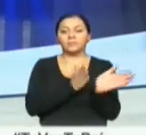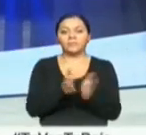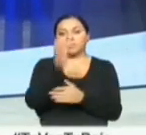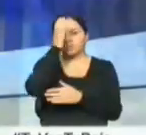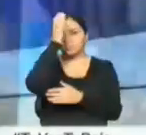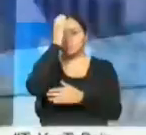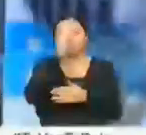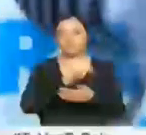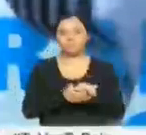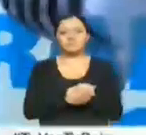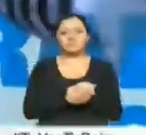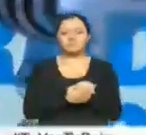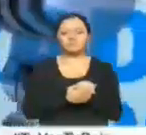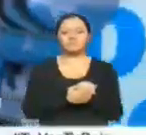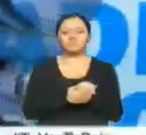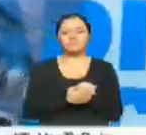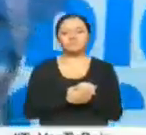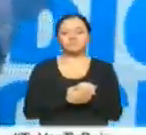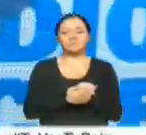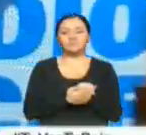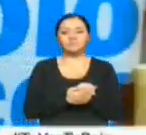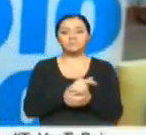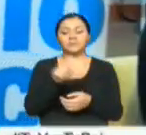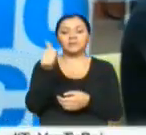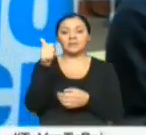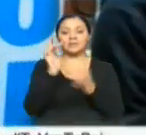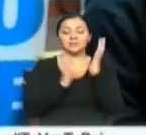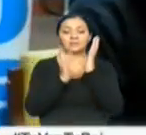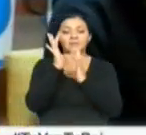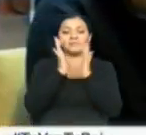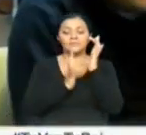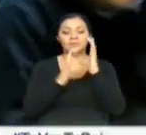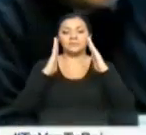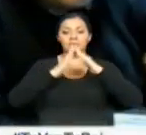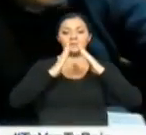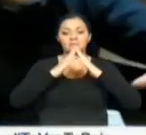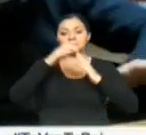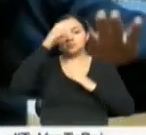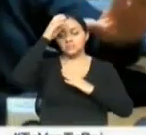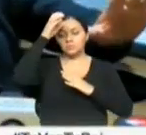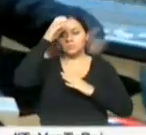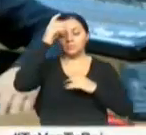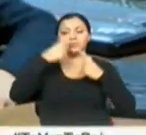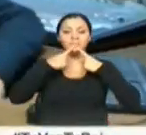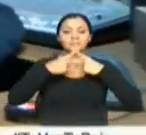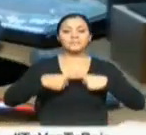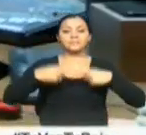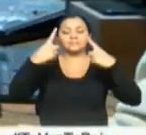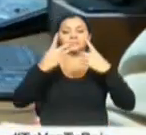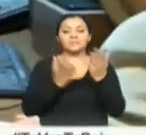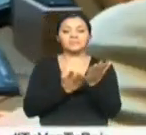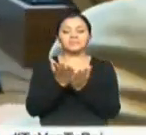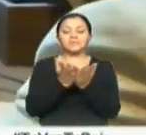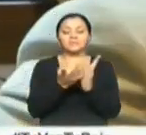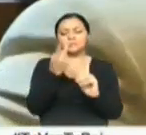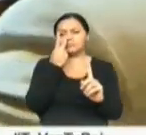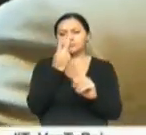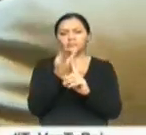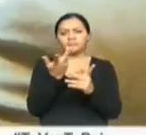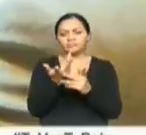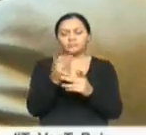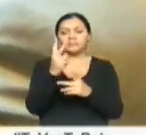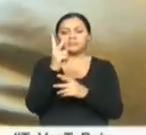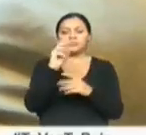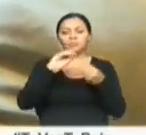cultural. El próximo 10 de abril, la Casa de la Cultura Ecuatoriana difundirá sus servicios a través del